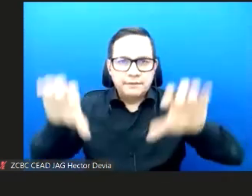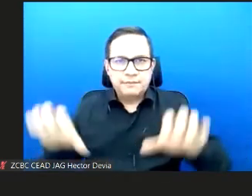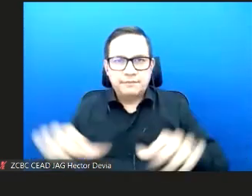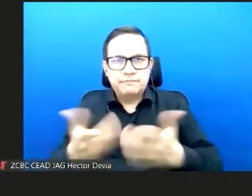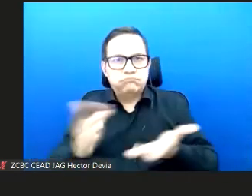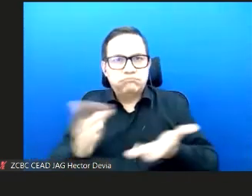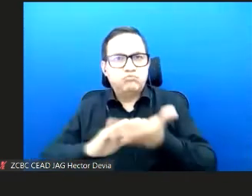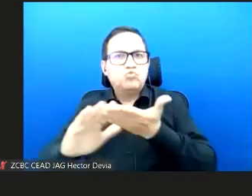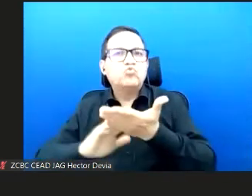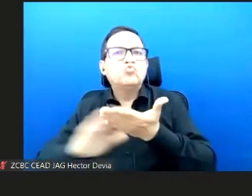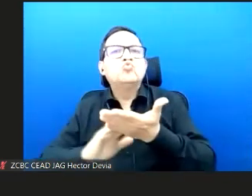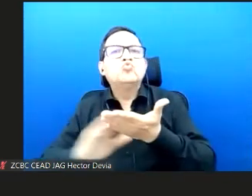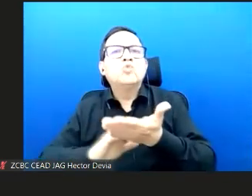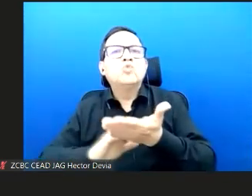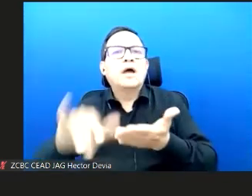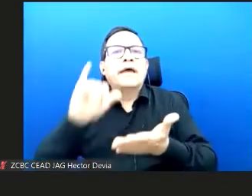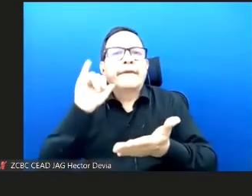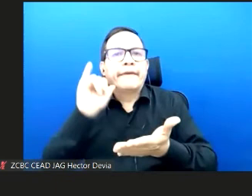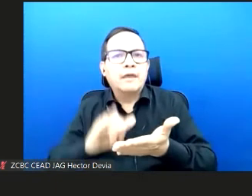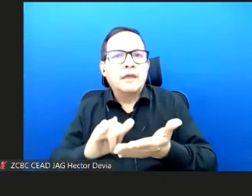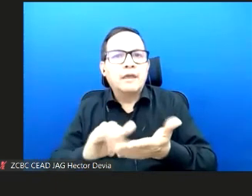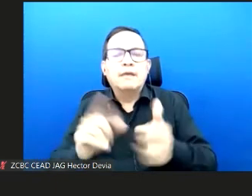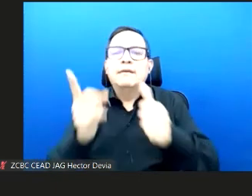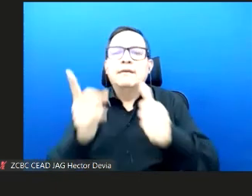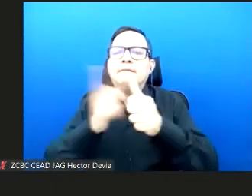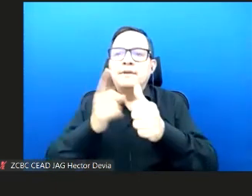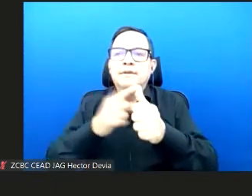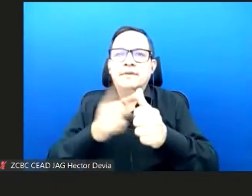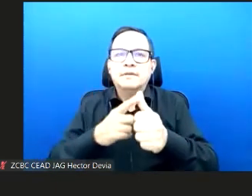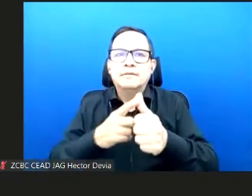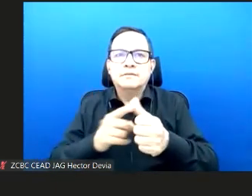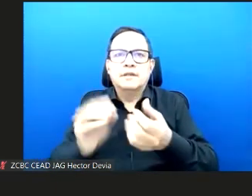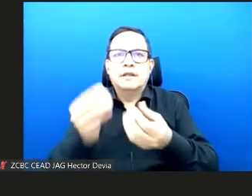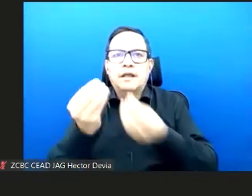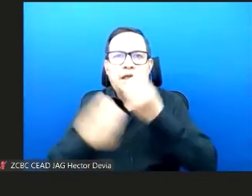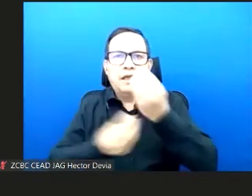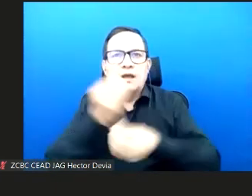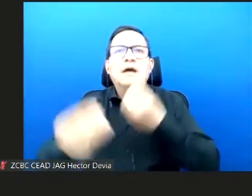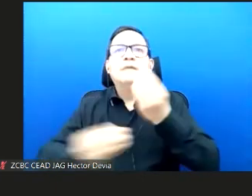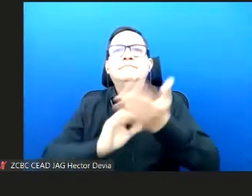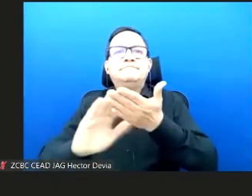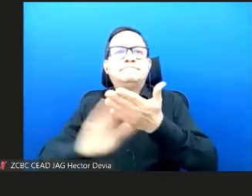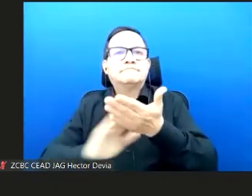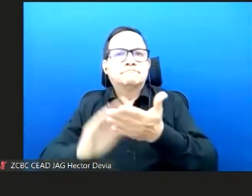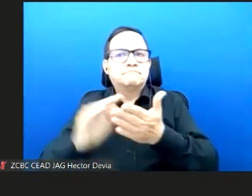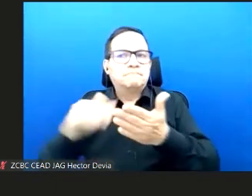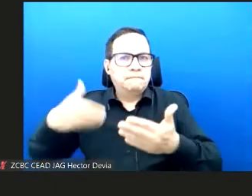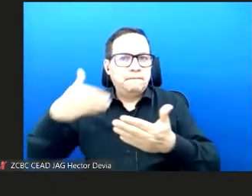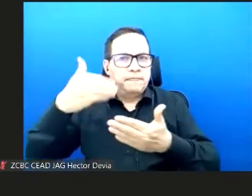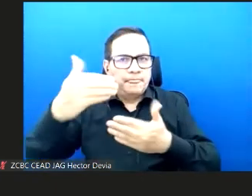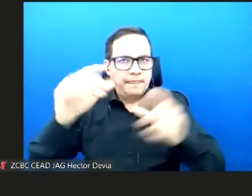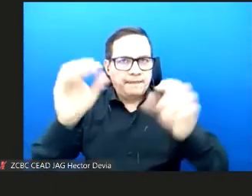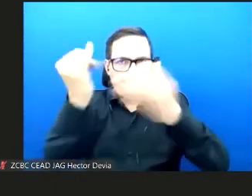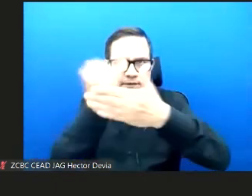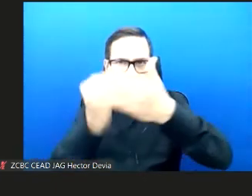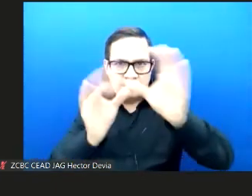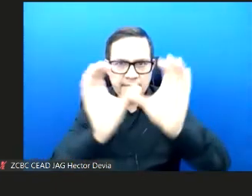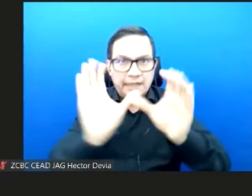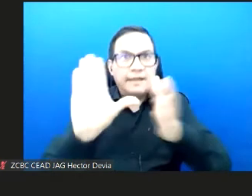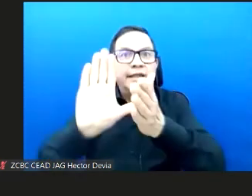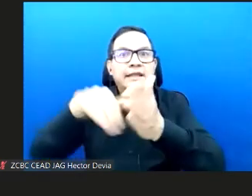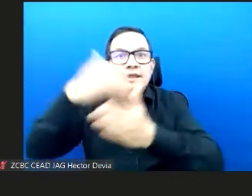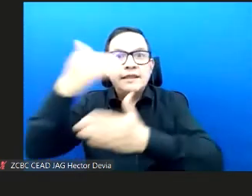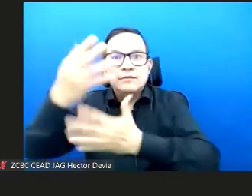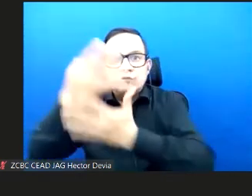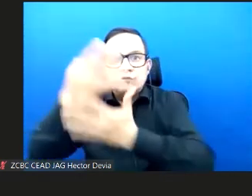solucionar esas operaciones primero gráficamente y posteriormente matemáticamente. Ahora vamos con el